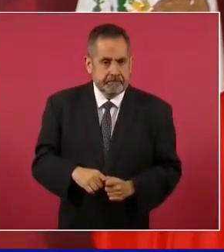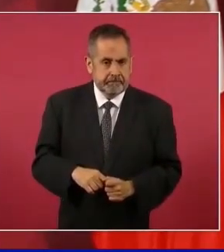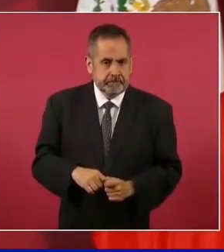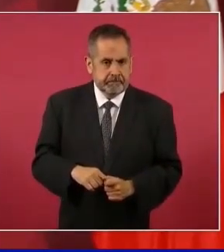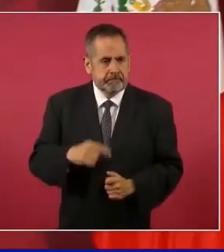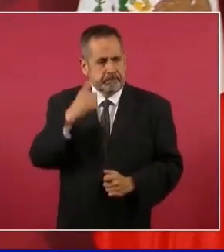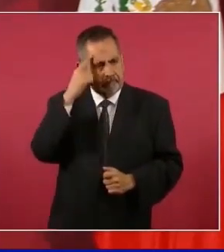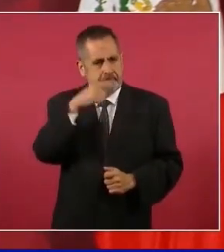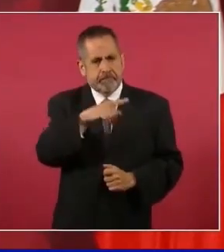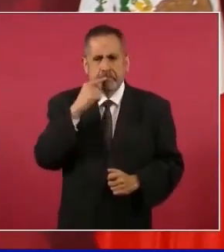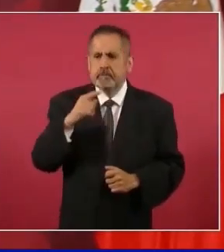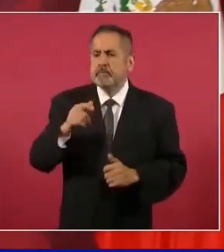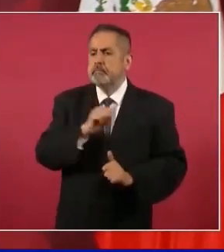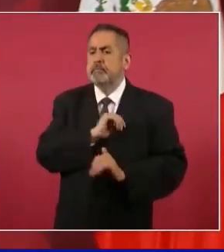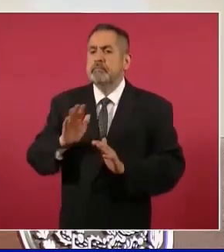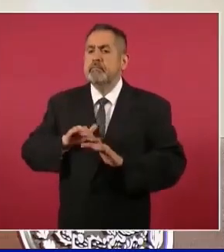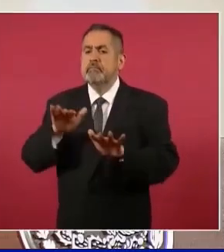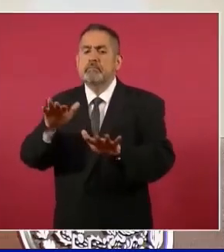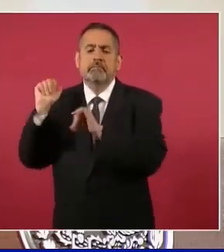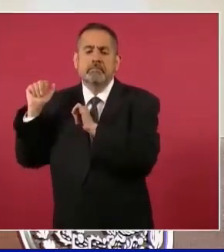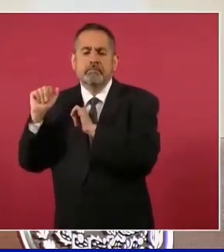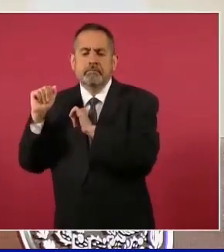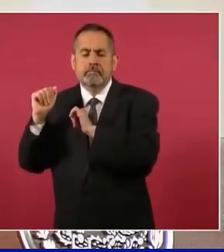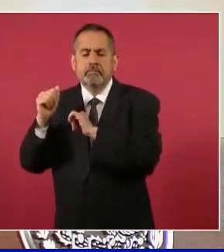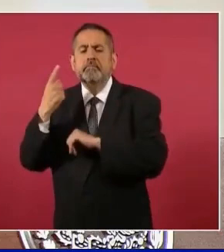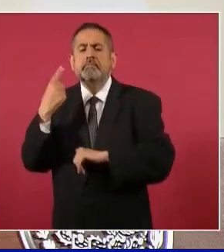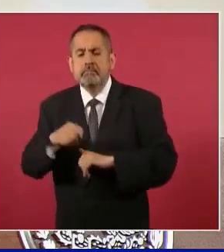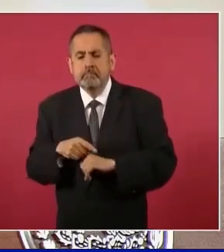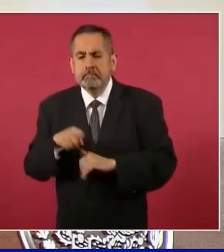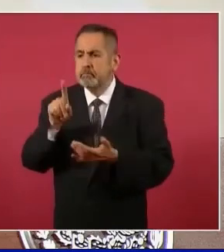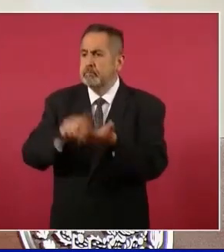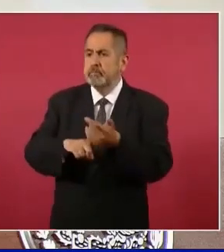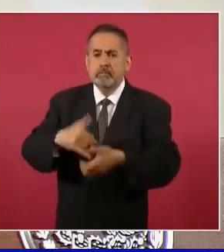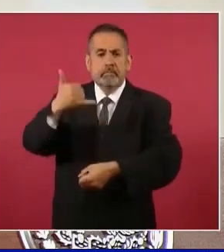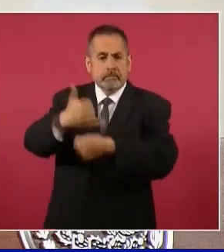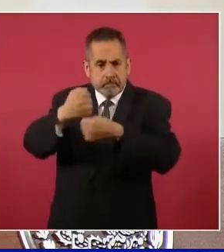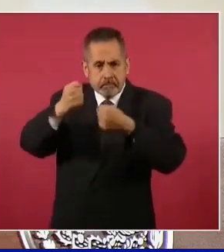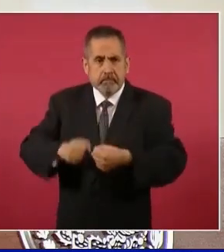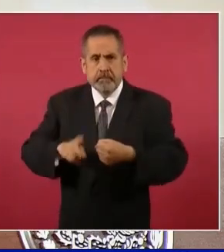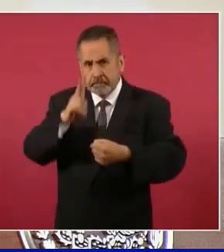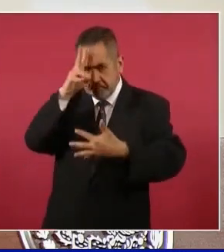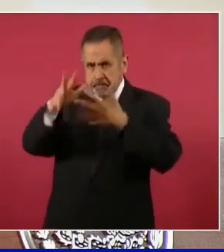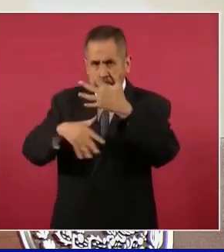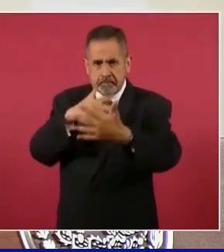¿Para qué quieren que se retire el ejército? Habiendo